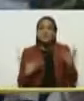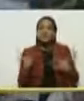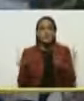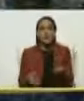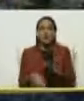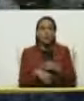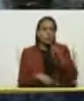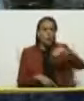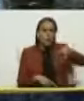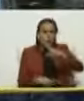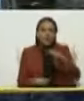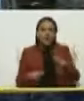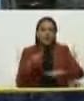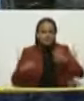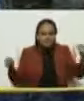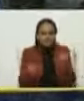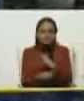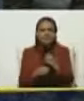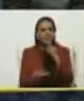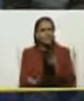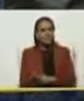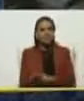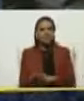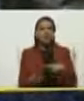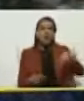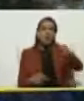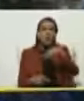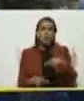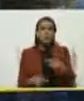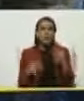ustedes lograron lo que sí creo que tuvieron